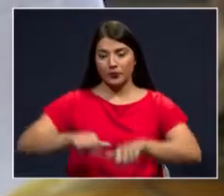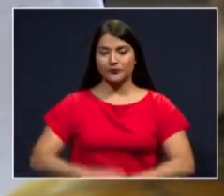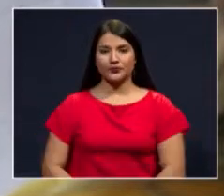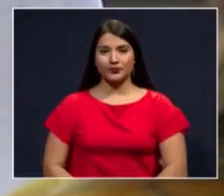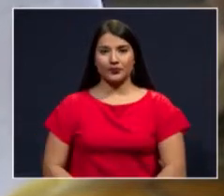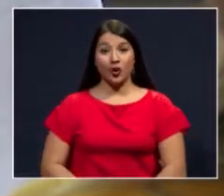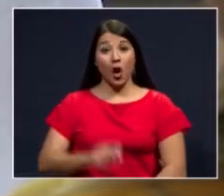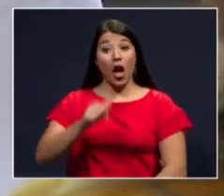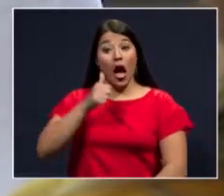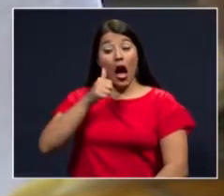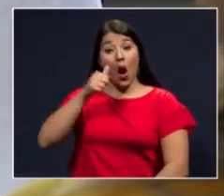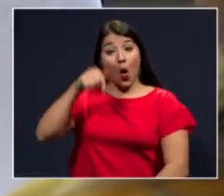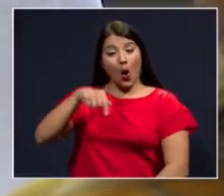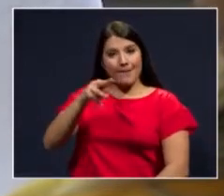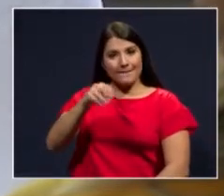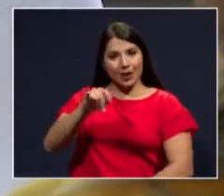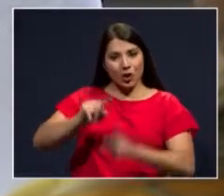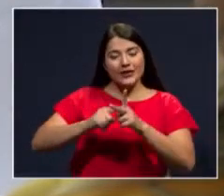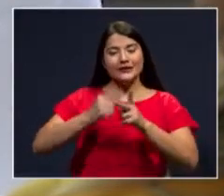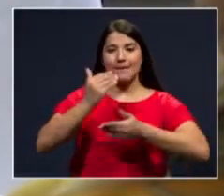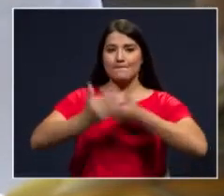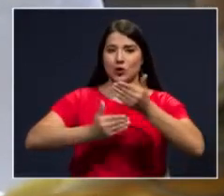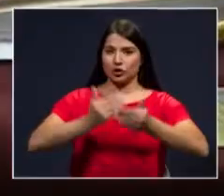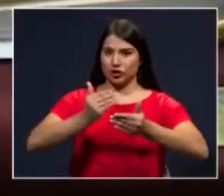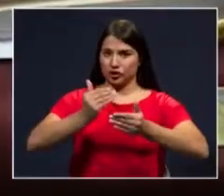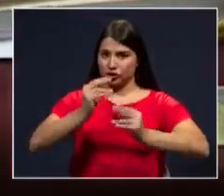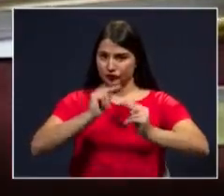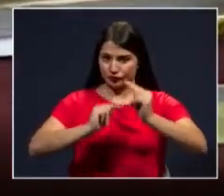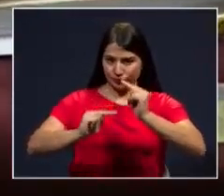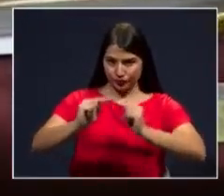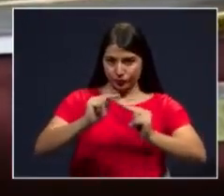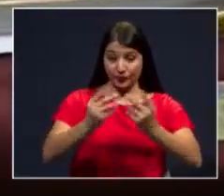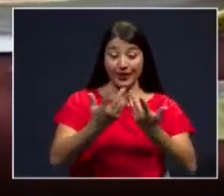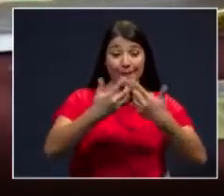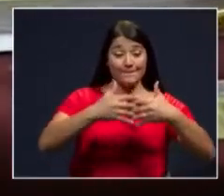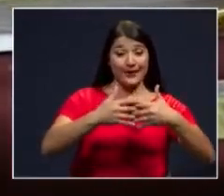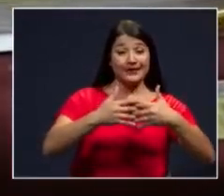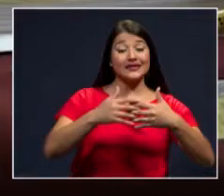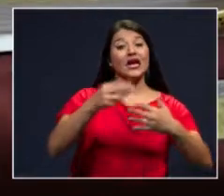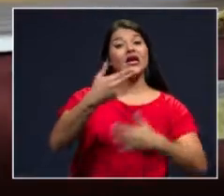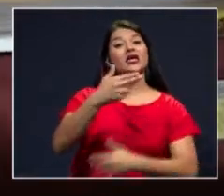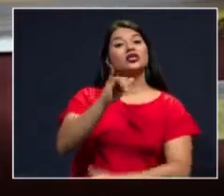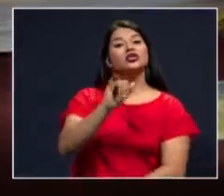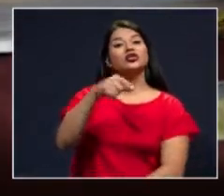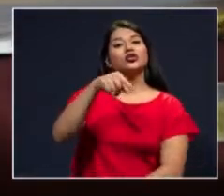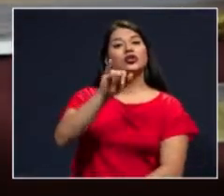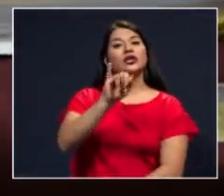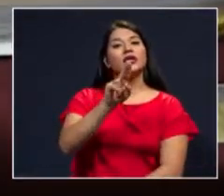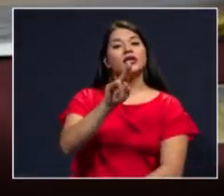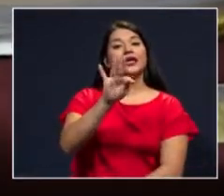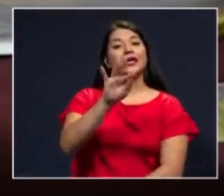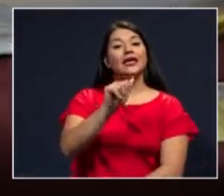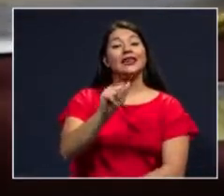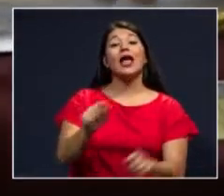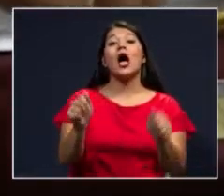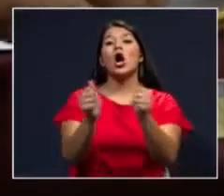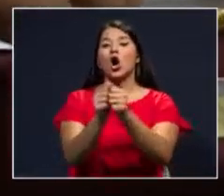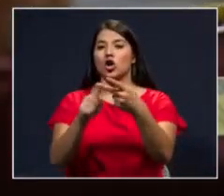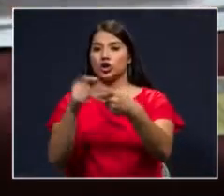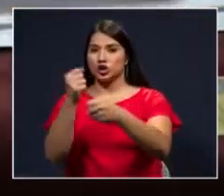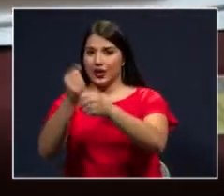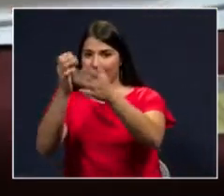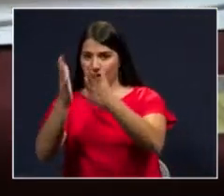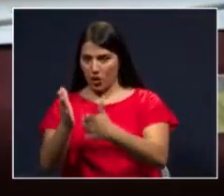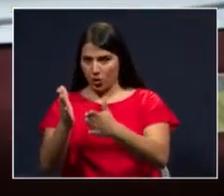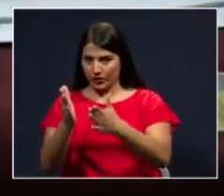Este miércoles inició la etapa de conciliación entre la empresa Chiquita Brands y los empleados que fueron despedidos el pasado 4 de marzo. La conciliación